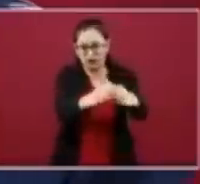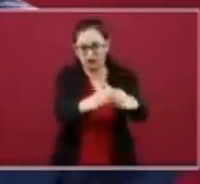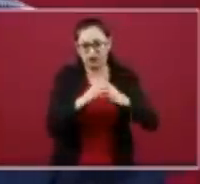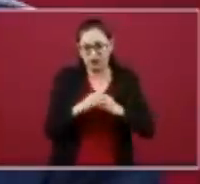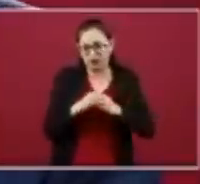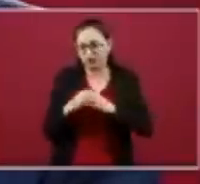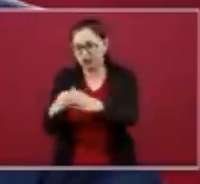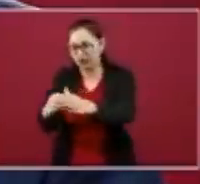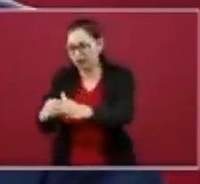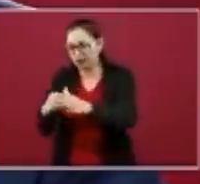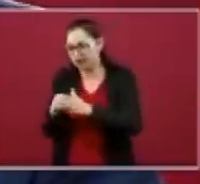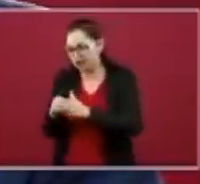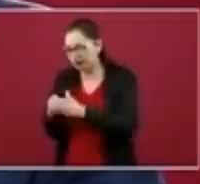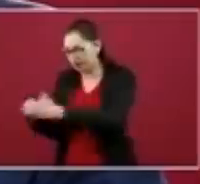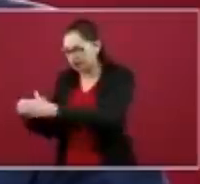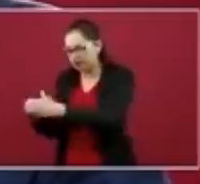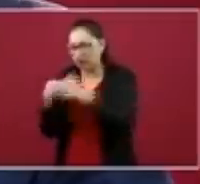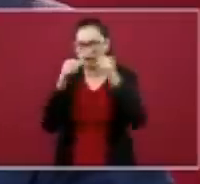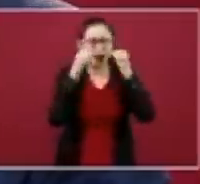atendiendo